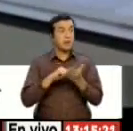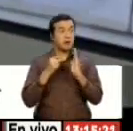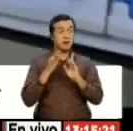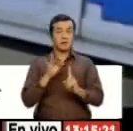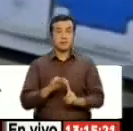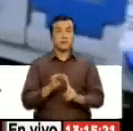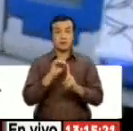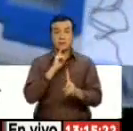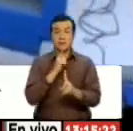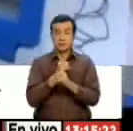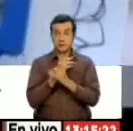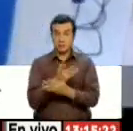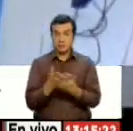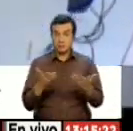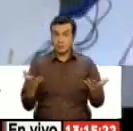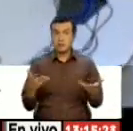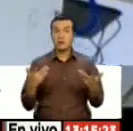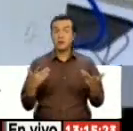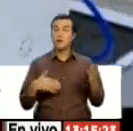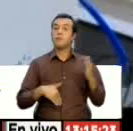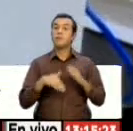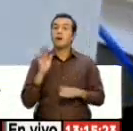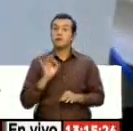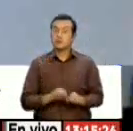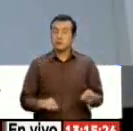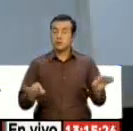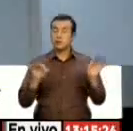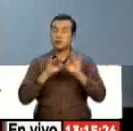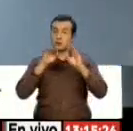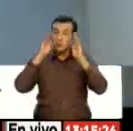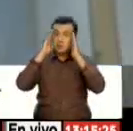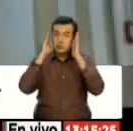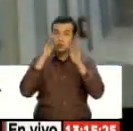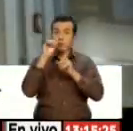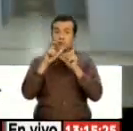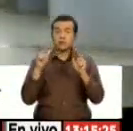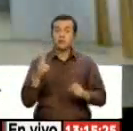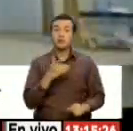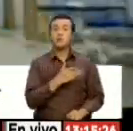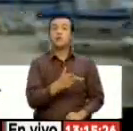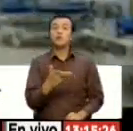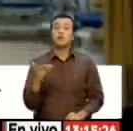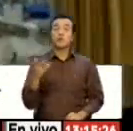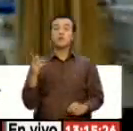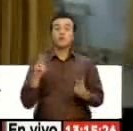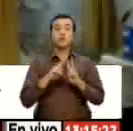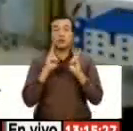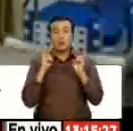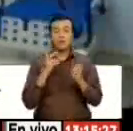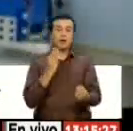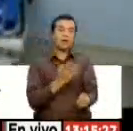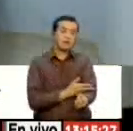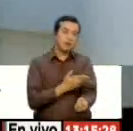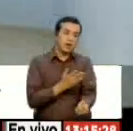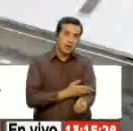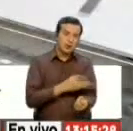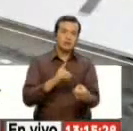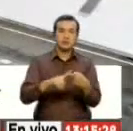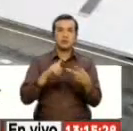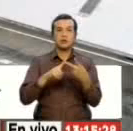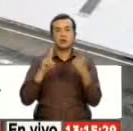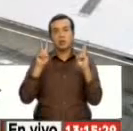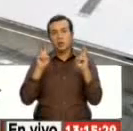con eso se podrá liberar, sobre todo atender pacientes en áreas de hemodiálisis, en áreas